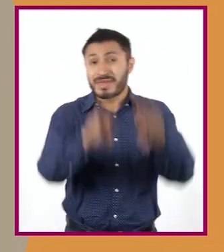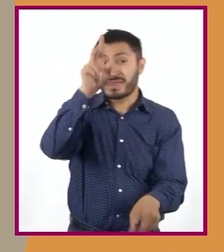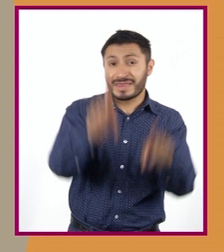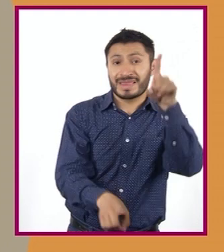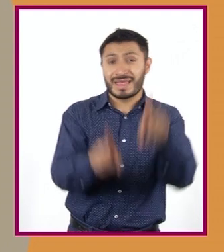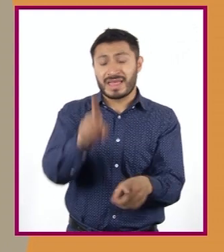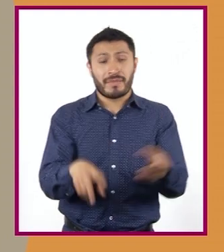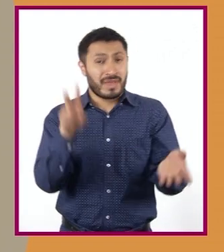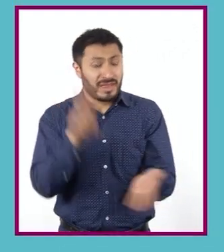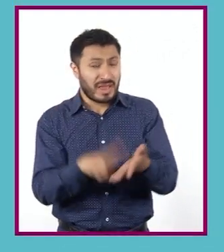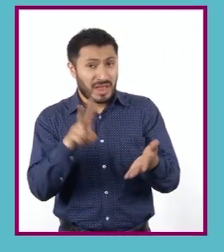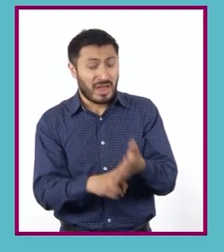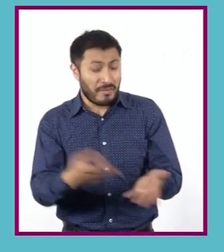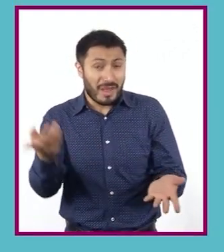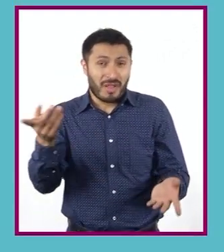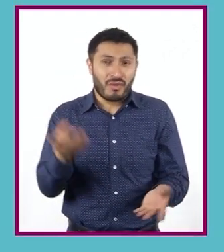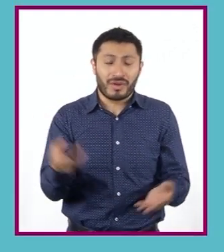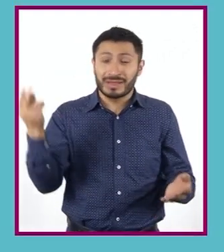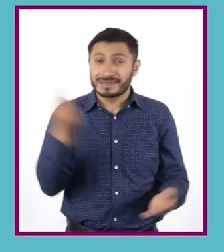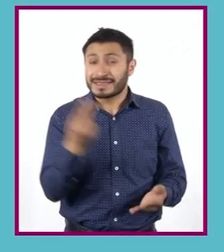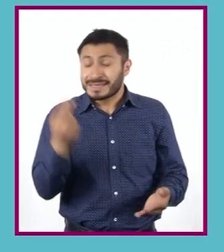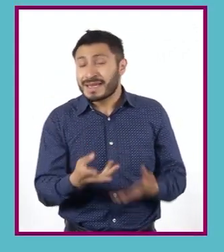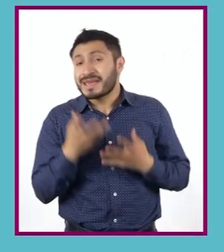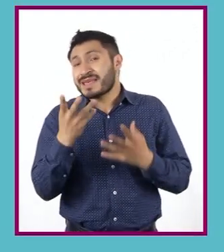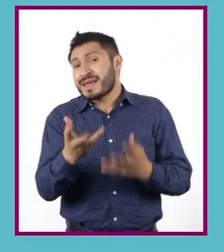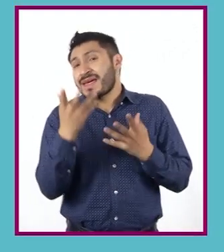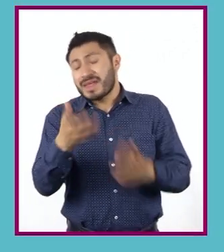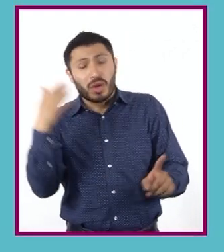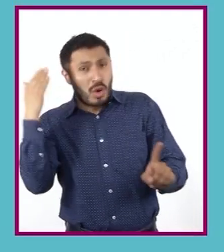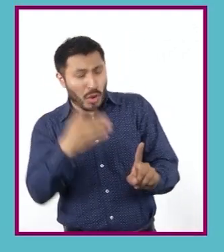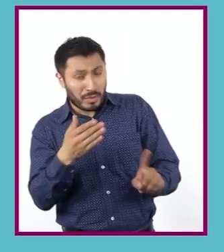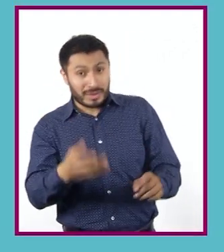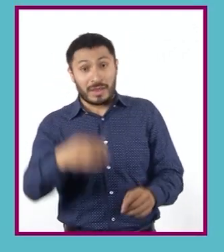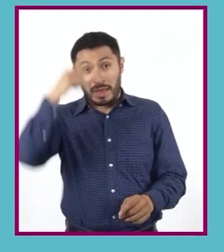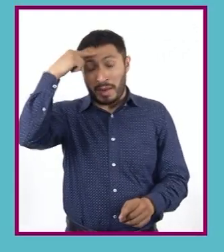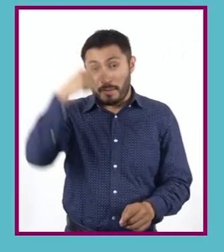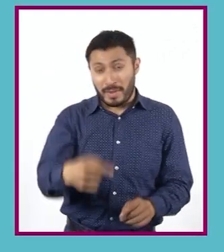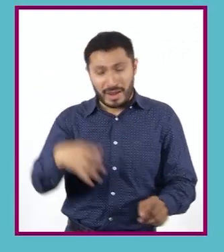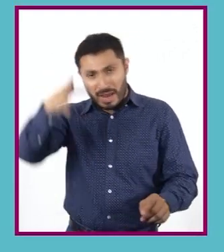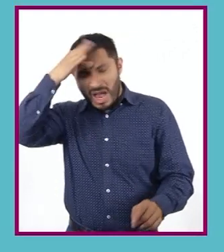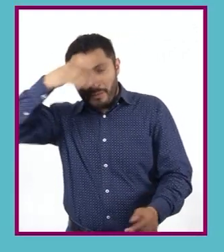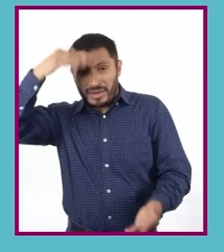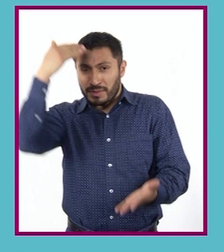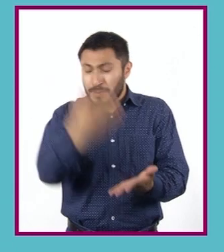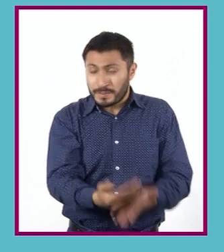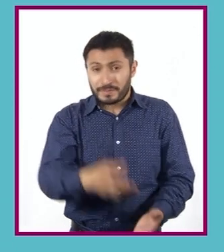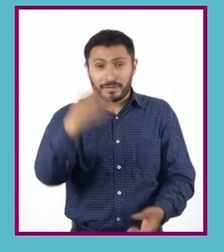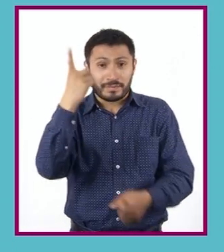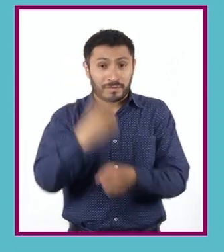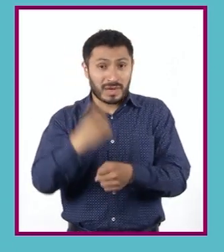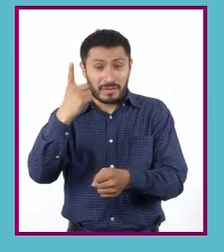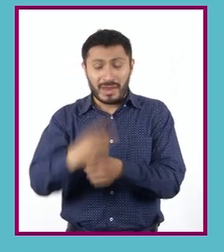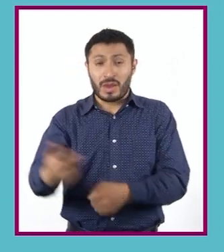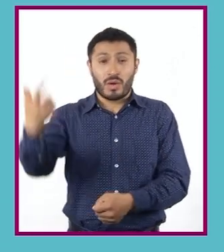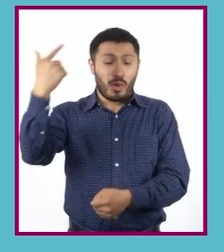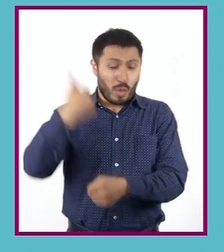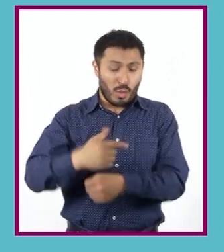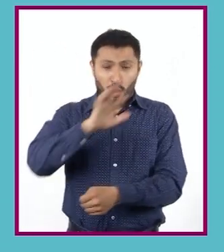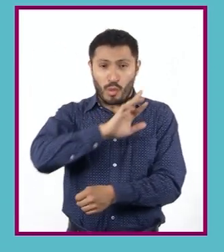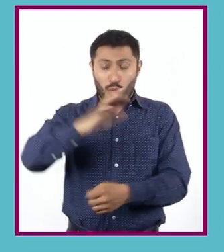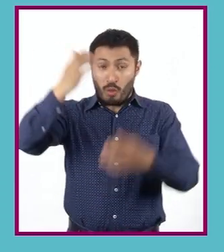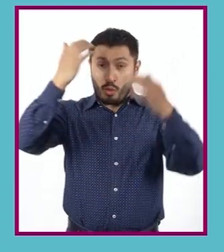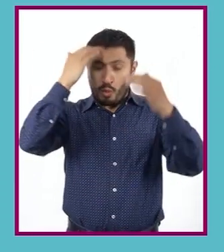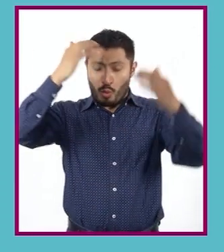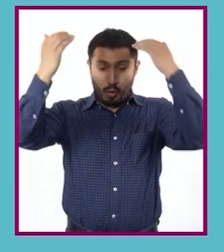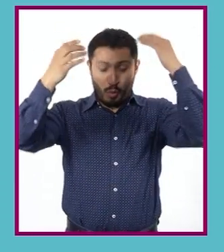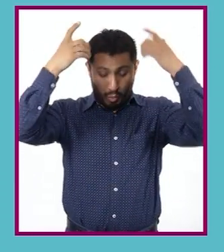vocaciones, gustos y hasta estados de ánimo. De lo que se trata es de escuchar los llamados de la curiosidad, no ignorarlos